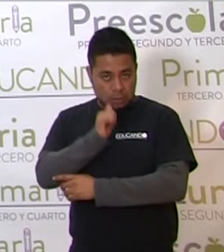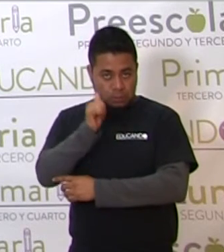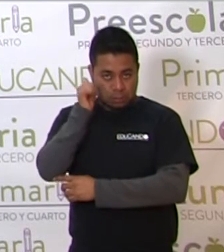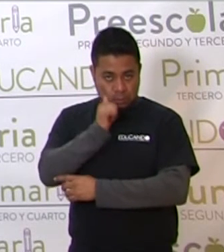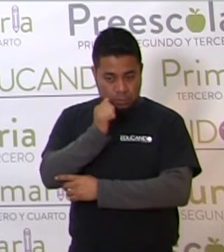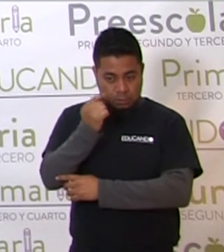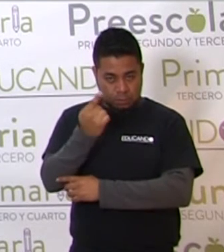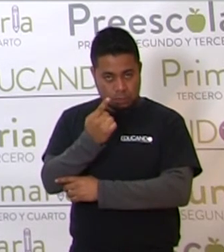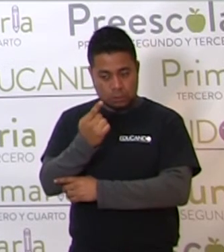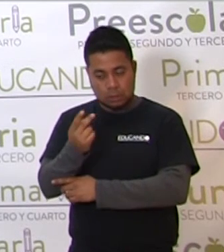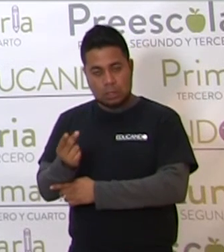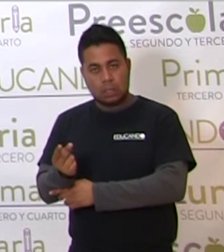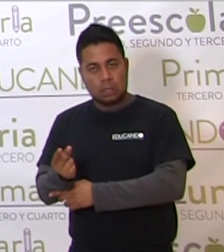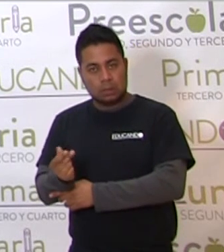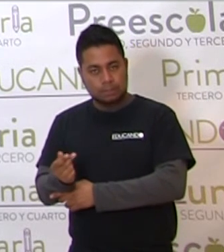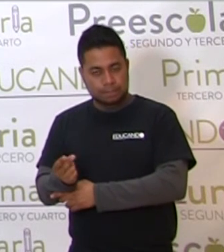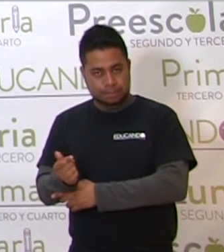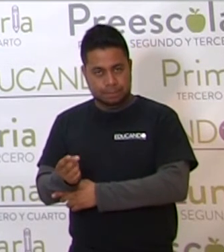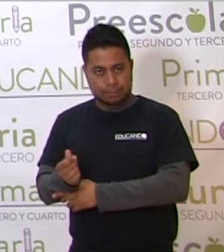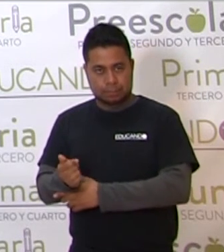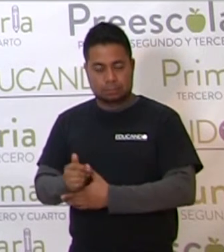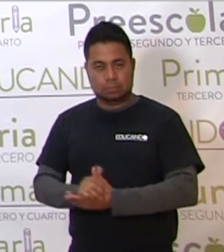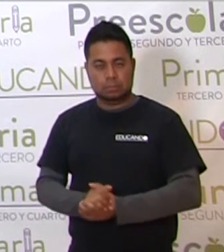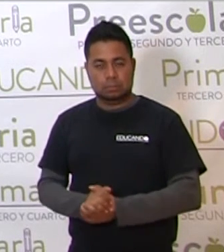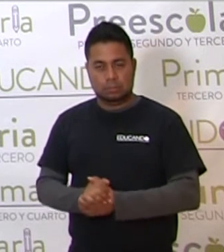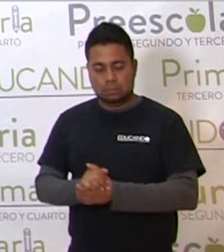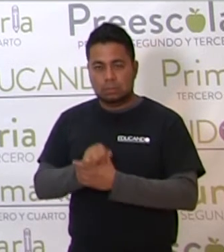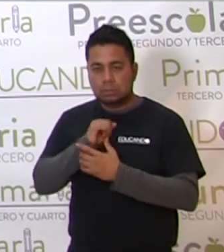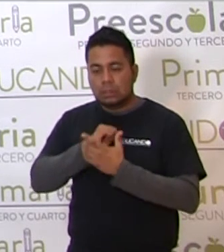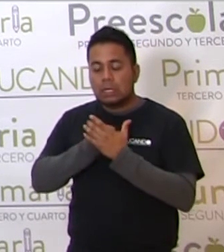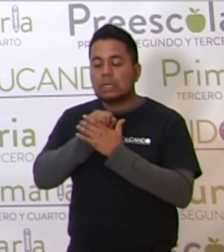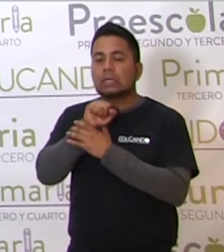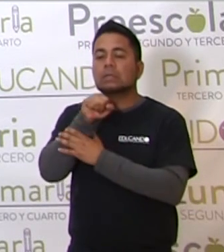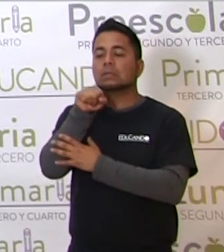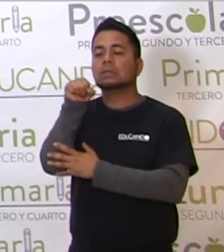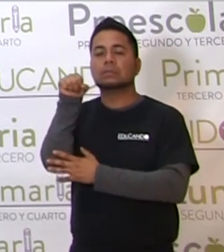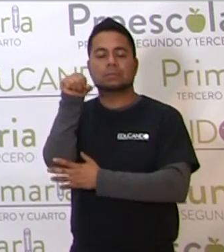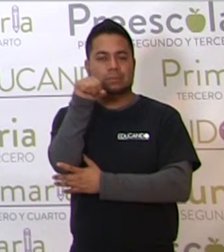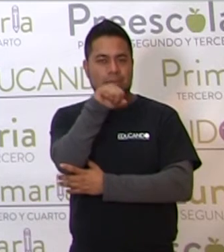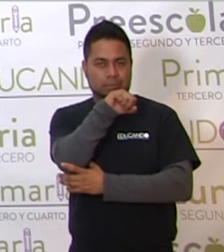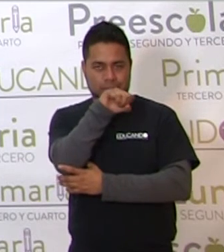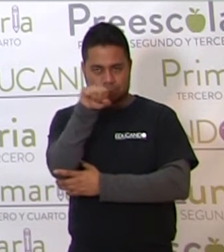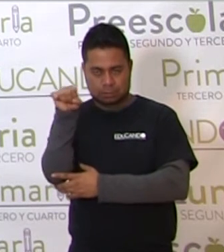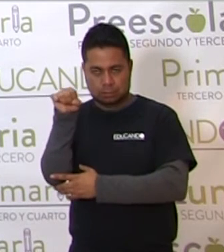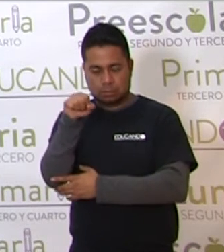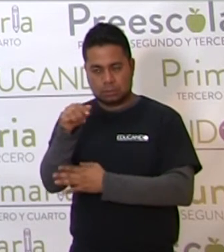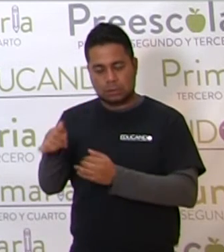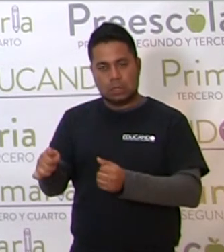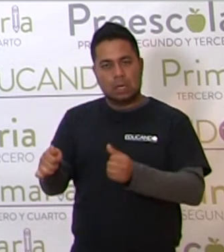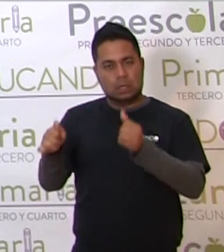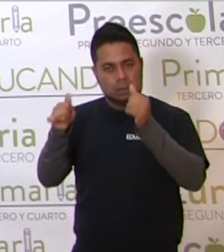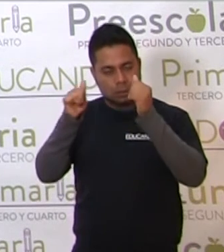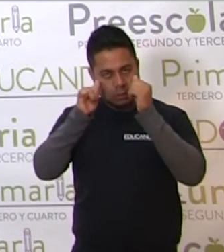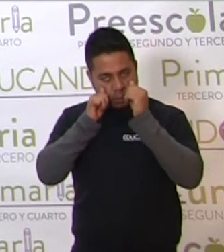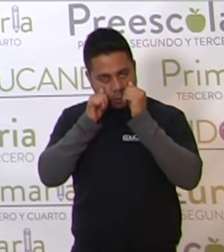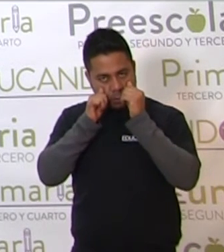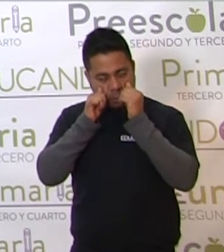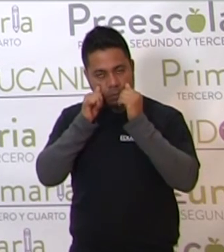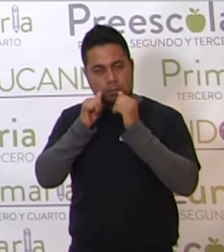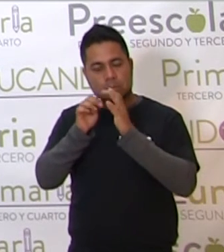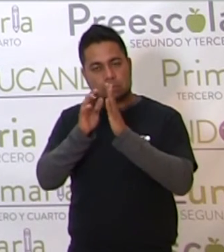el perro alto su cuello estiraba mucha atención